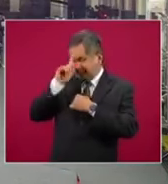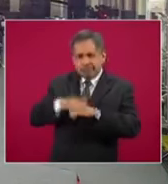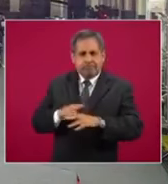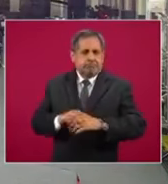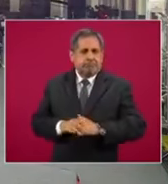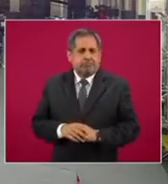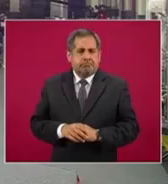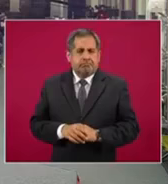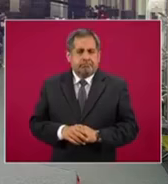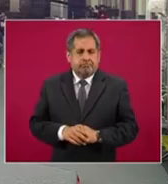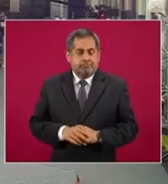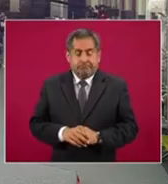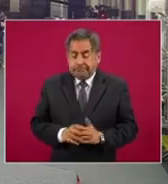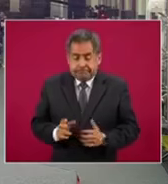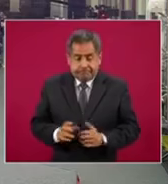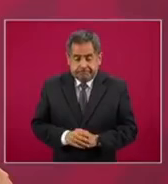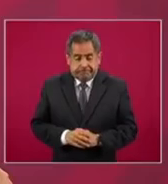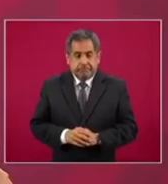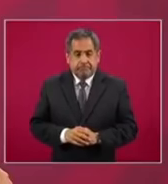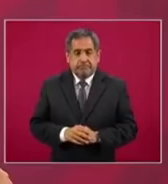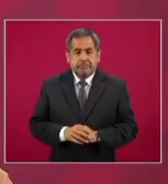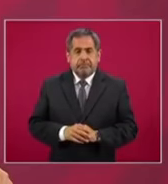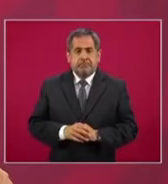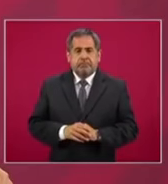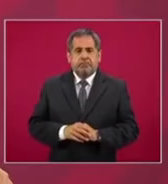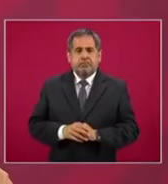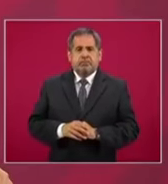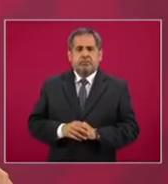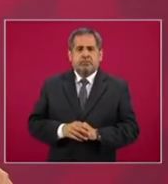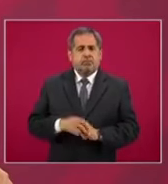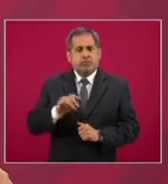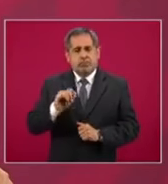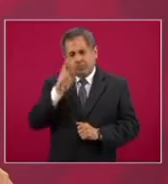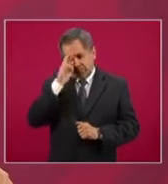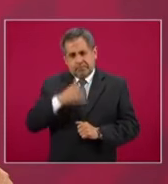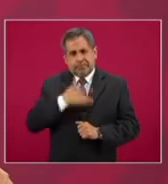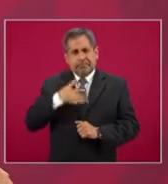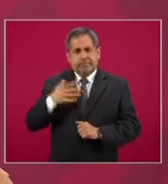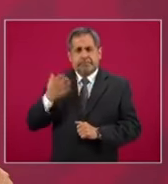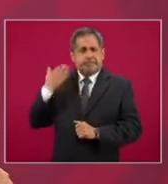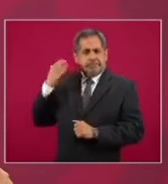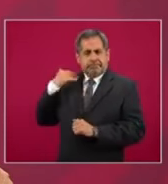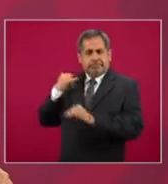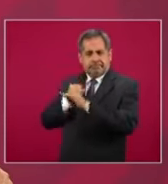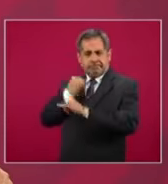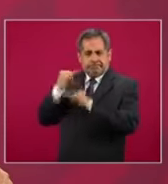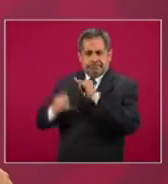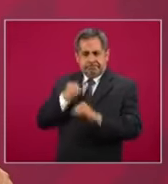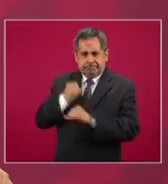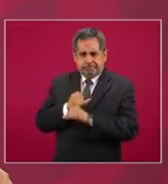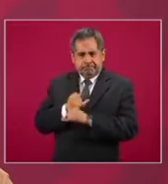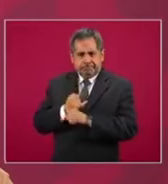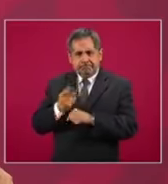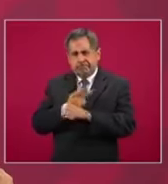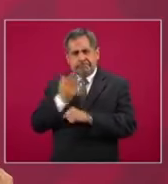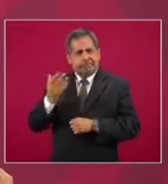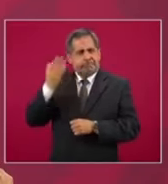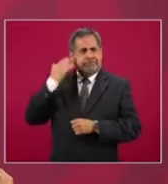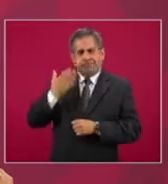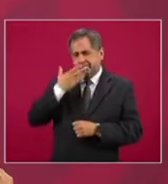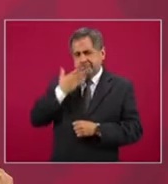que este no actuaron bien los organismos internacionales en el